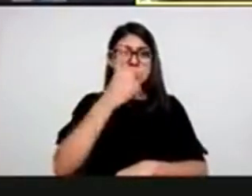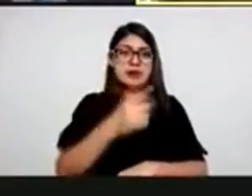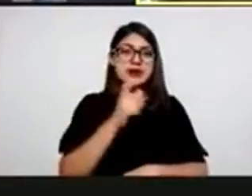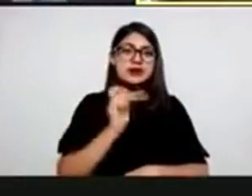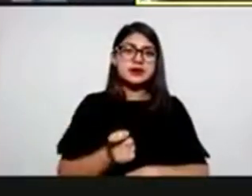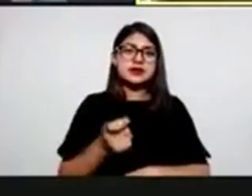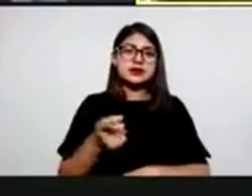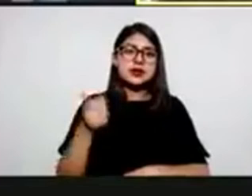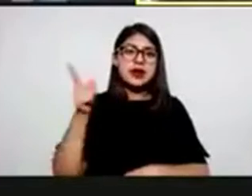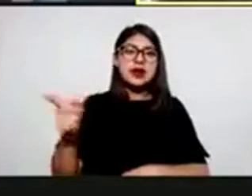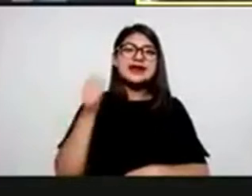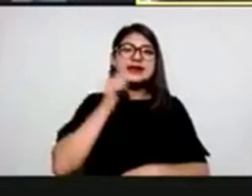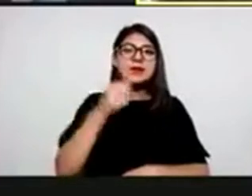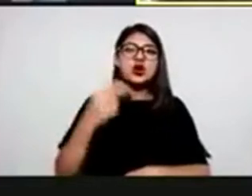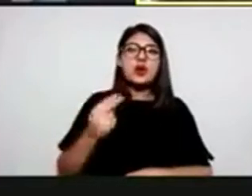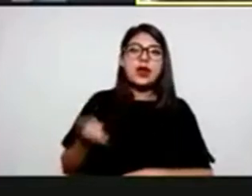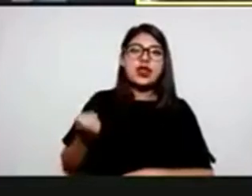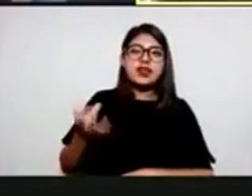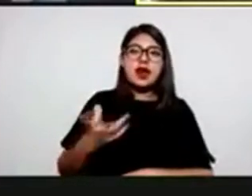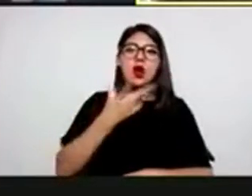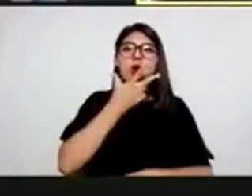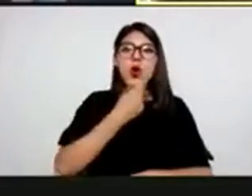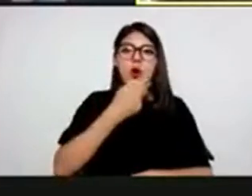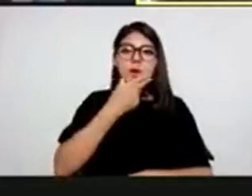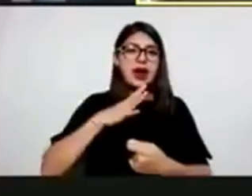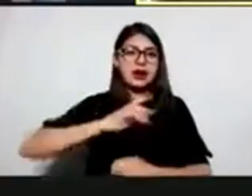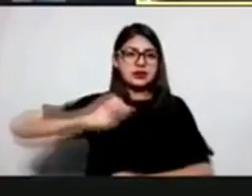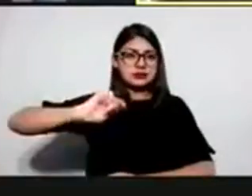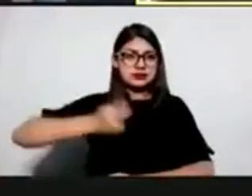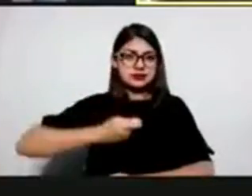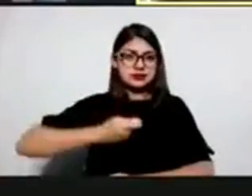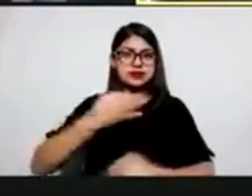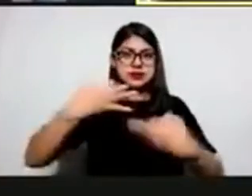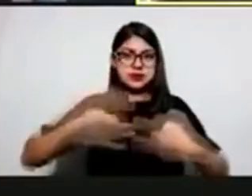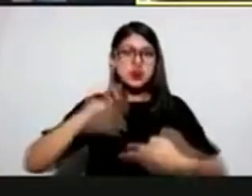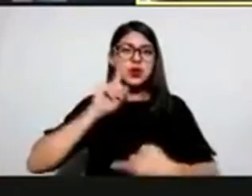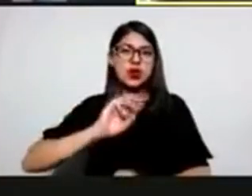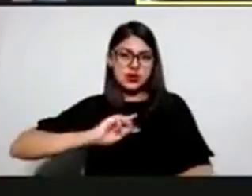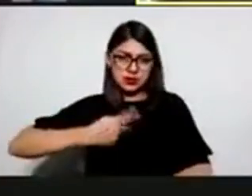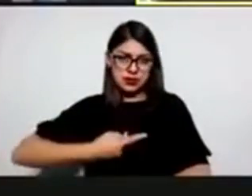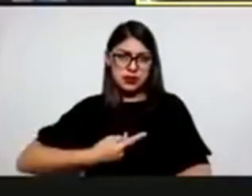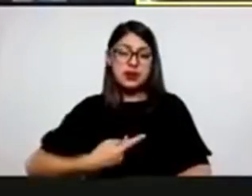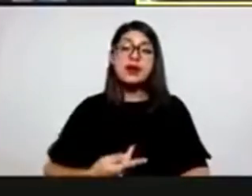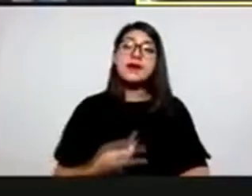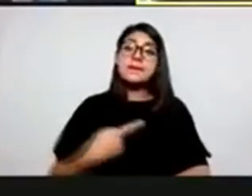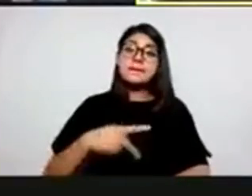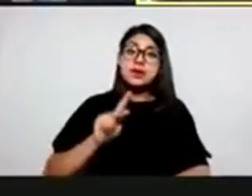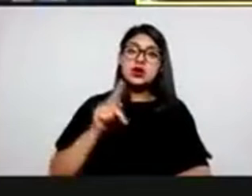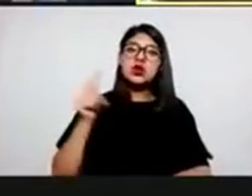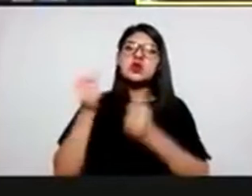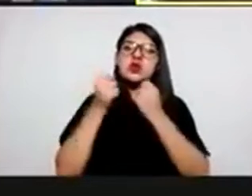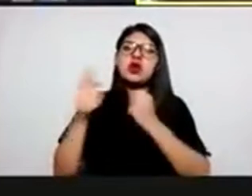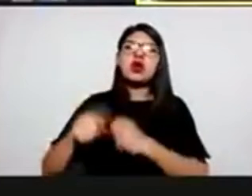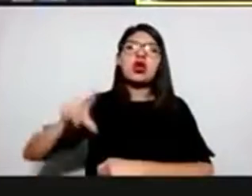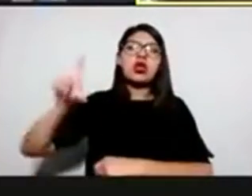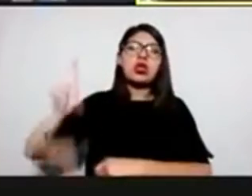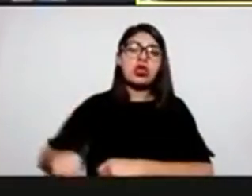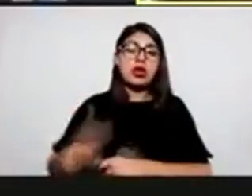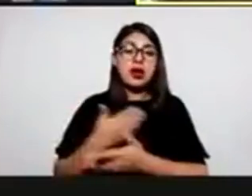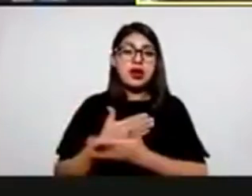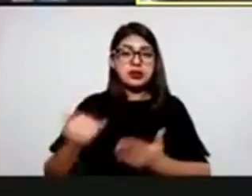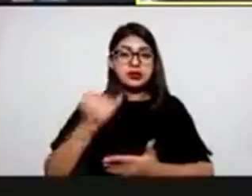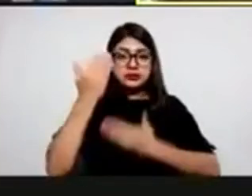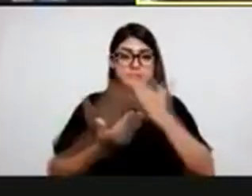masculino, aun y cuando en su nombramiento se reconoció al respecto. En el proyecto se propone declarar la existencia de la